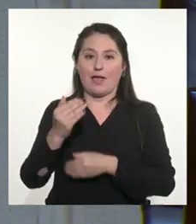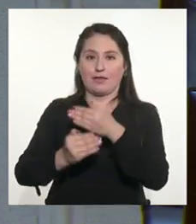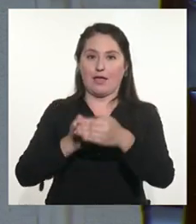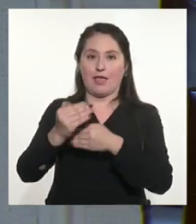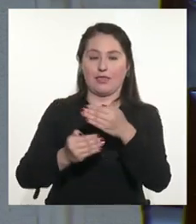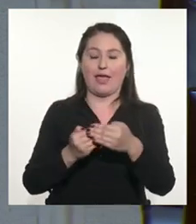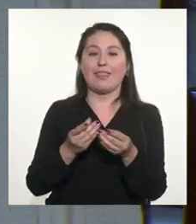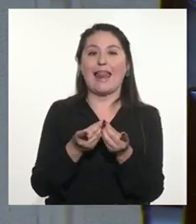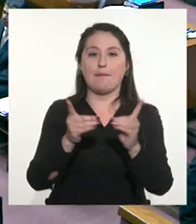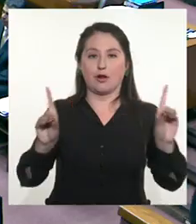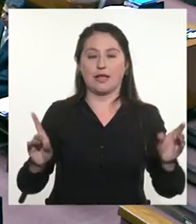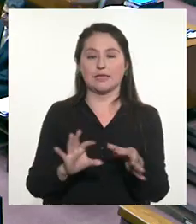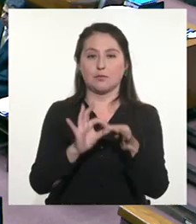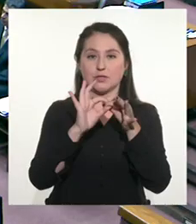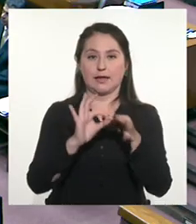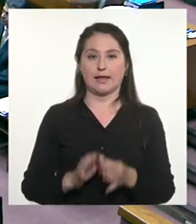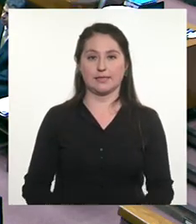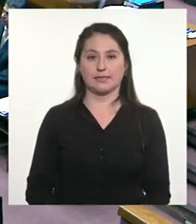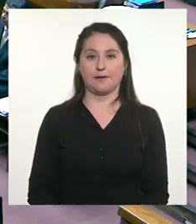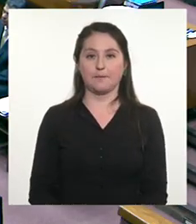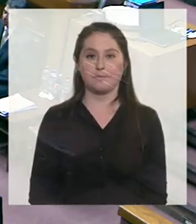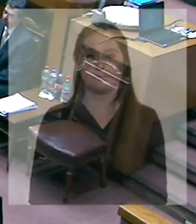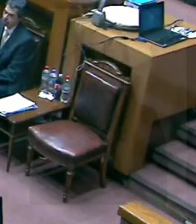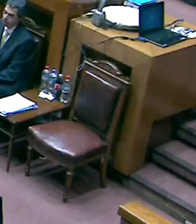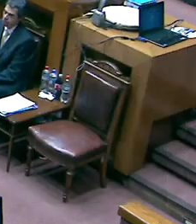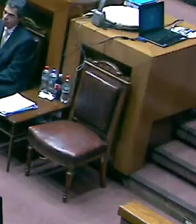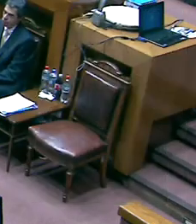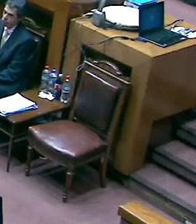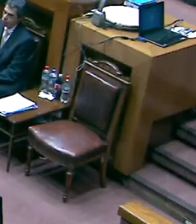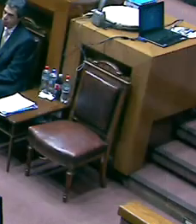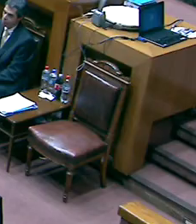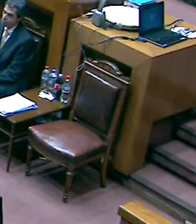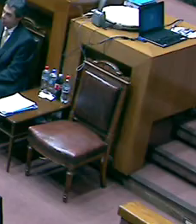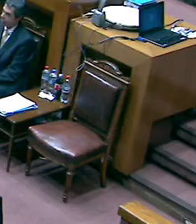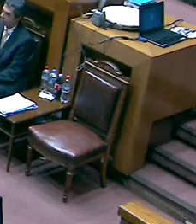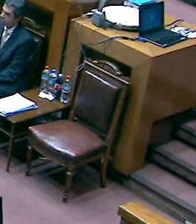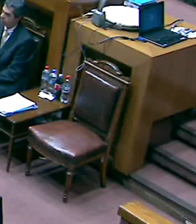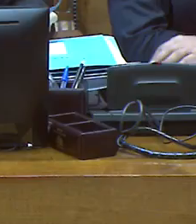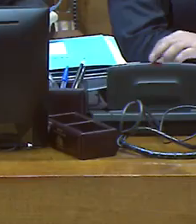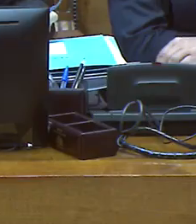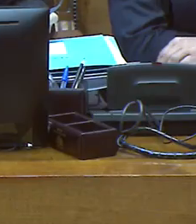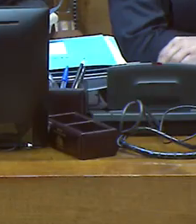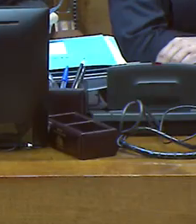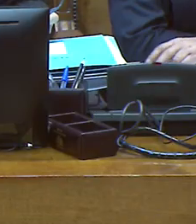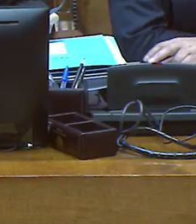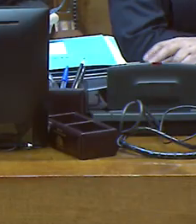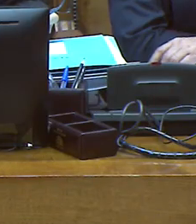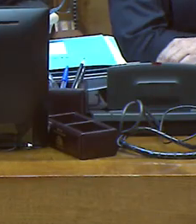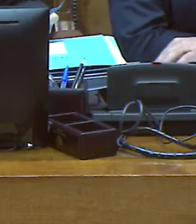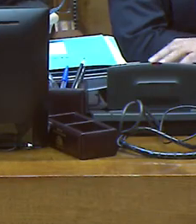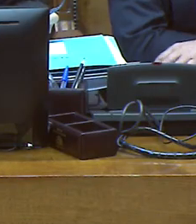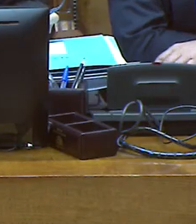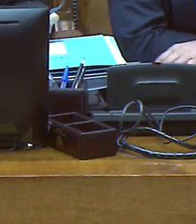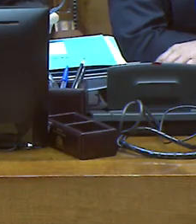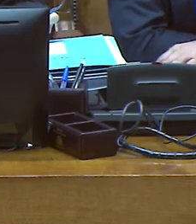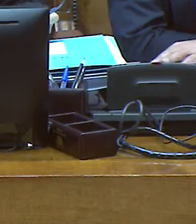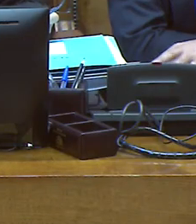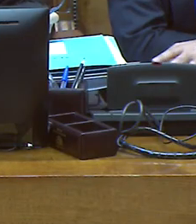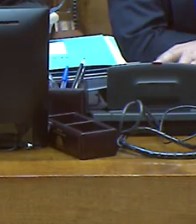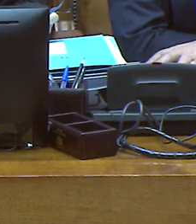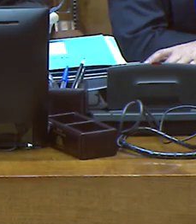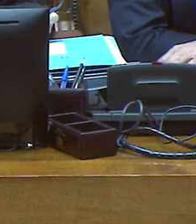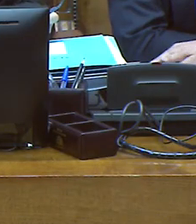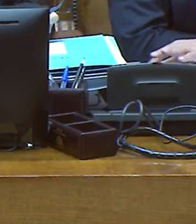presidente muchas gracias muchas gracias señor ministro señor secretario pasamos al segundo proyecto